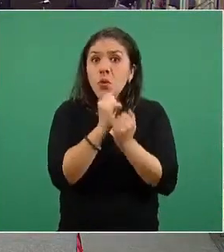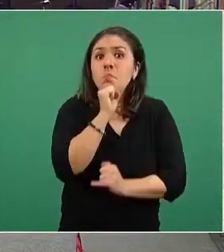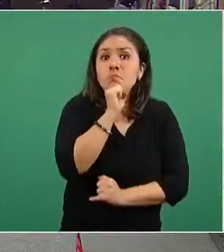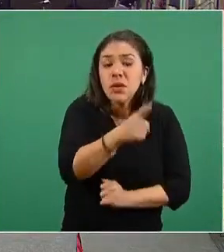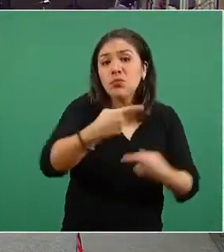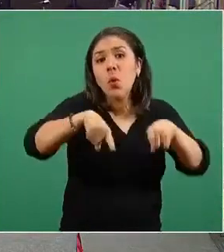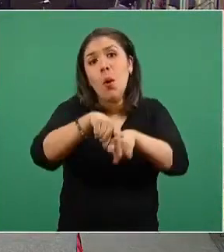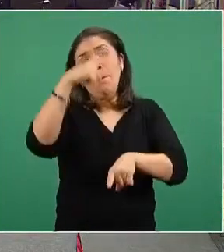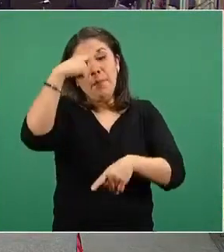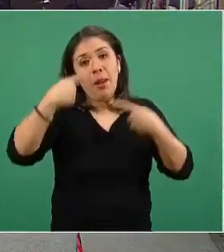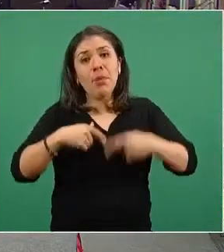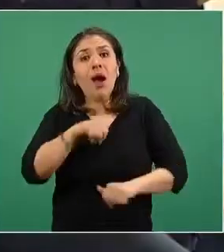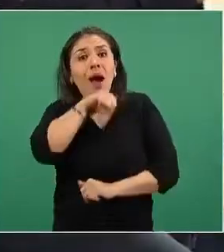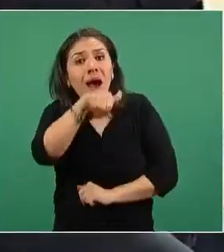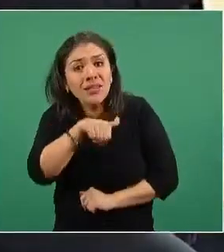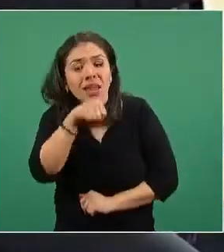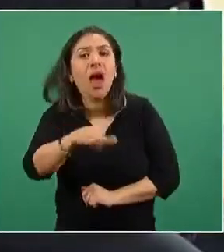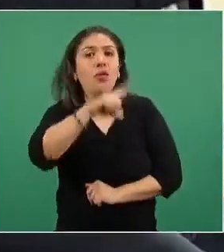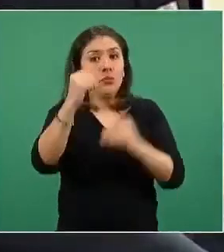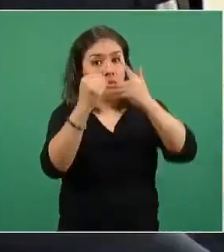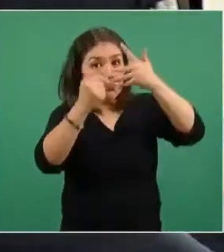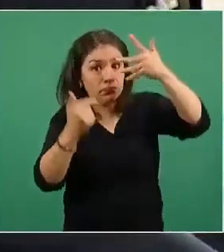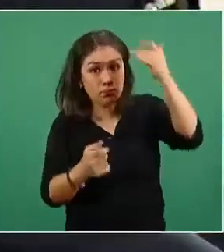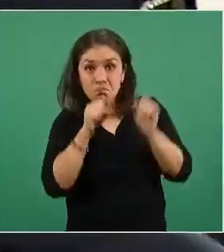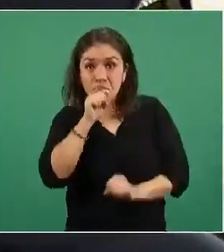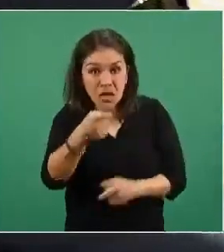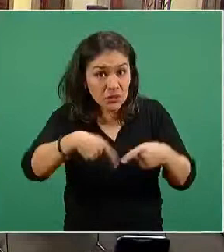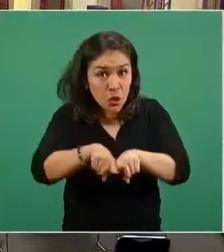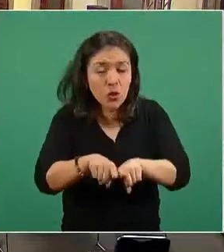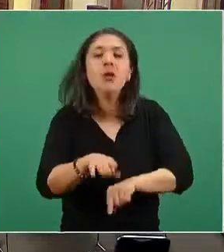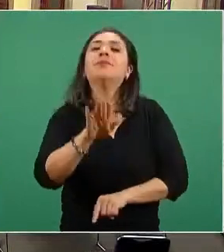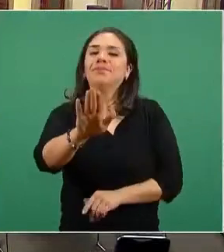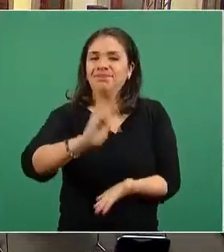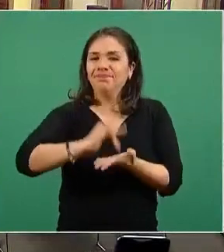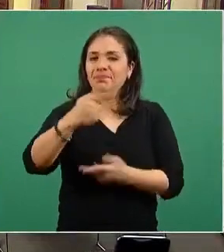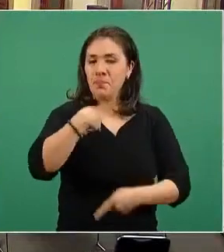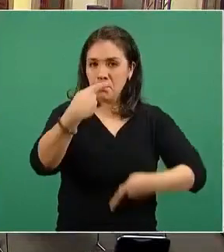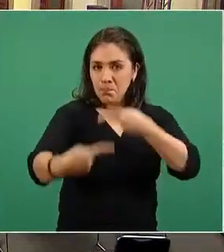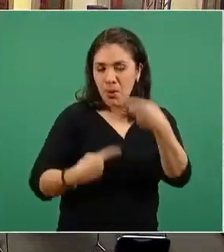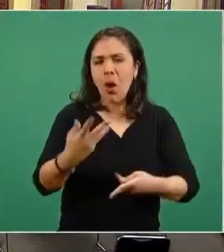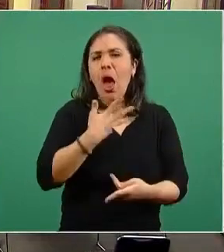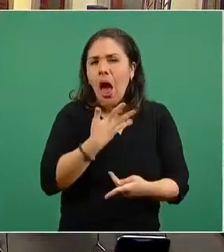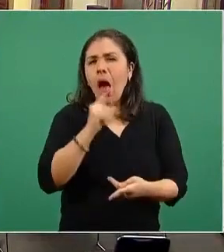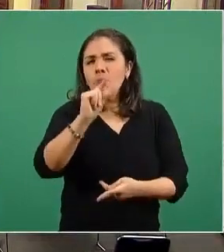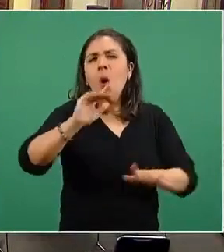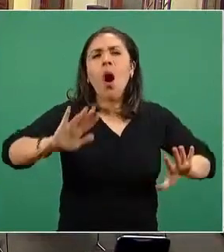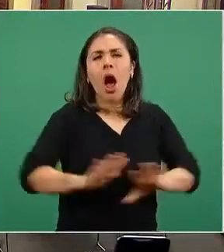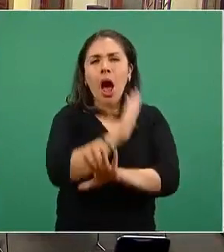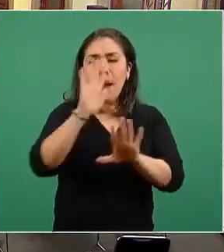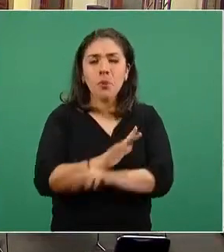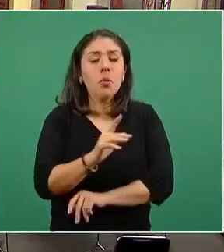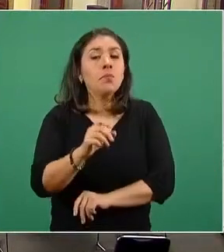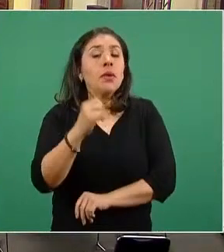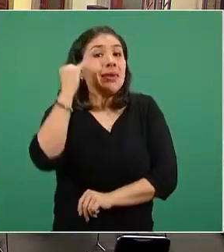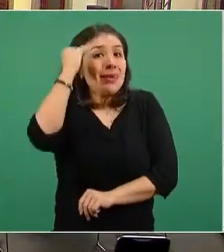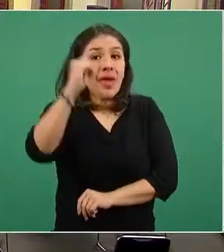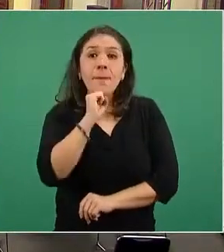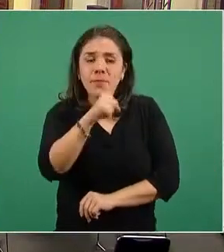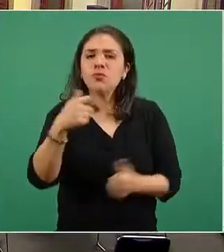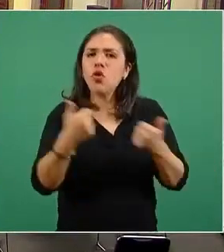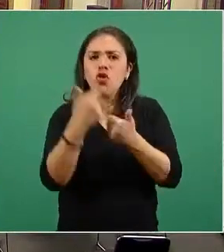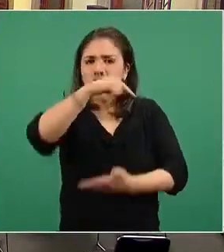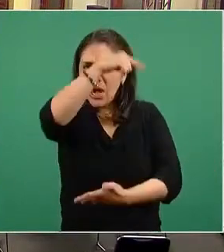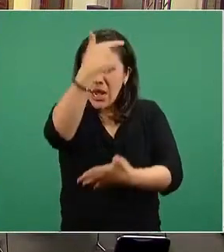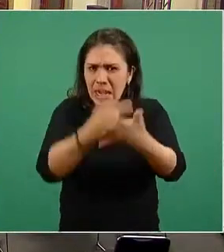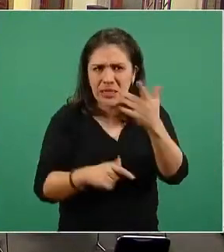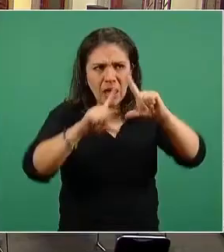y todos los hacia abajo? Gracias por preguntarlo. Hay algunos pequeños cambios de modalidad. El principio es el mismo. Va a haber un censo